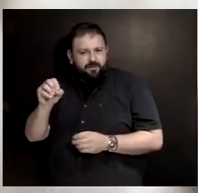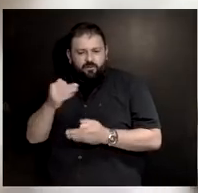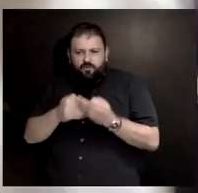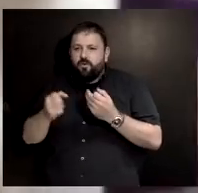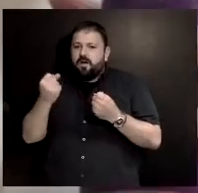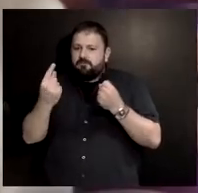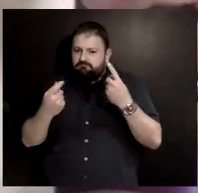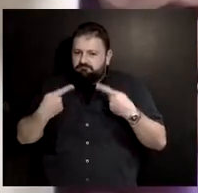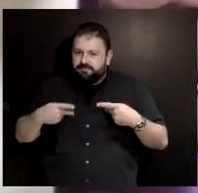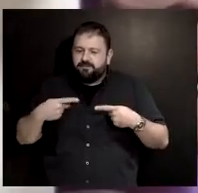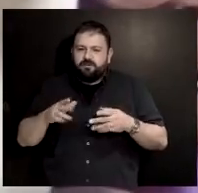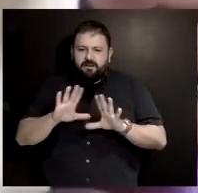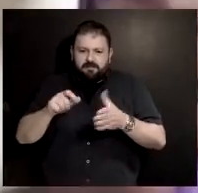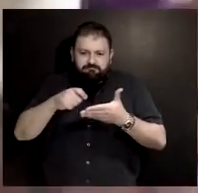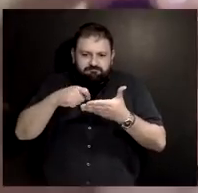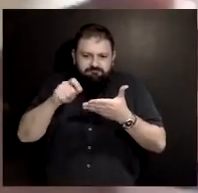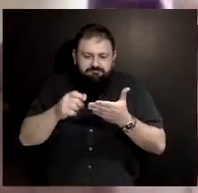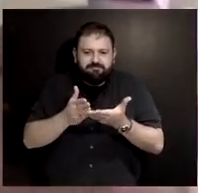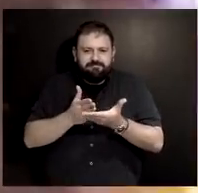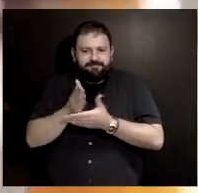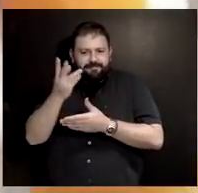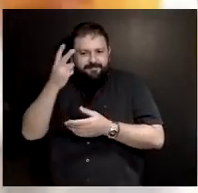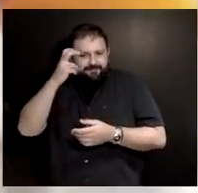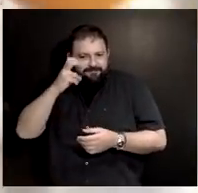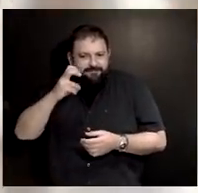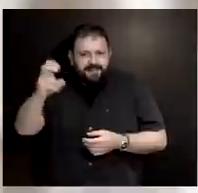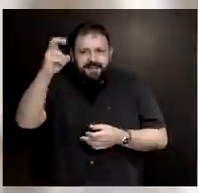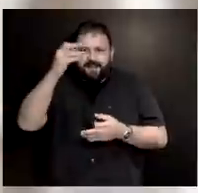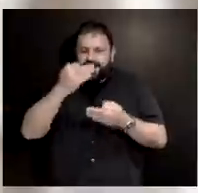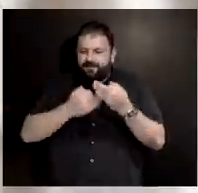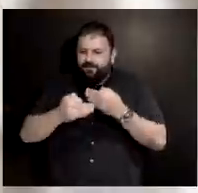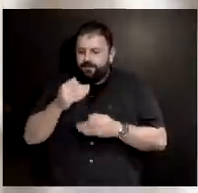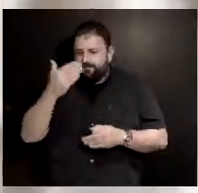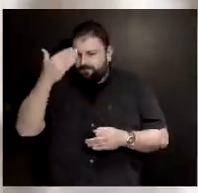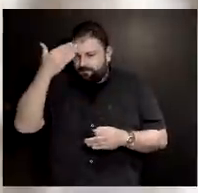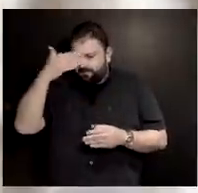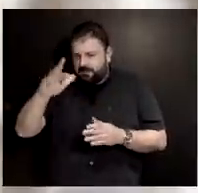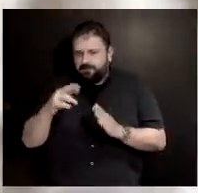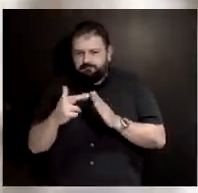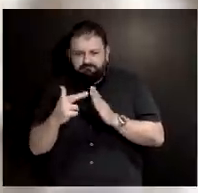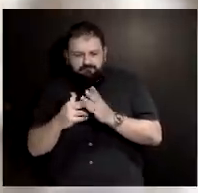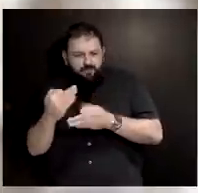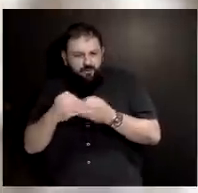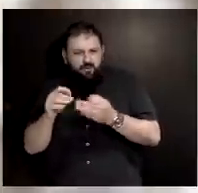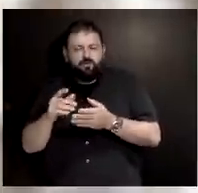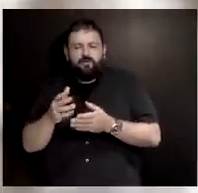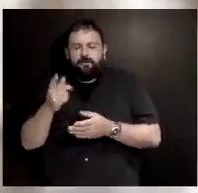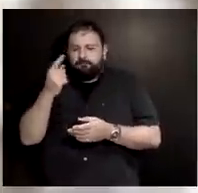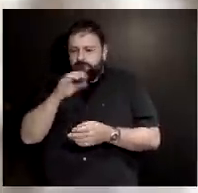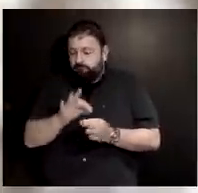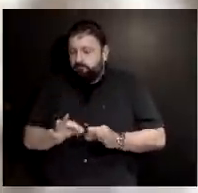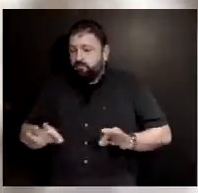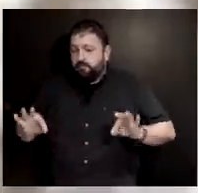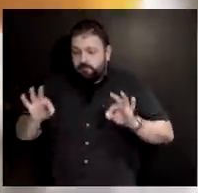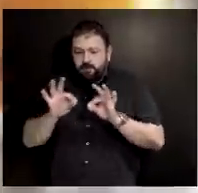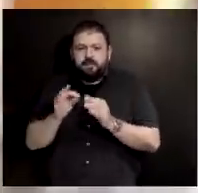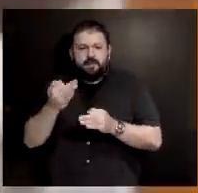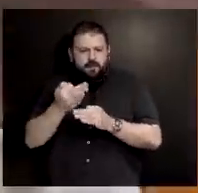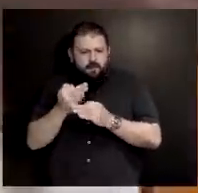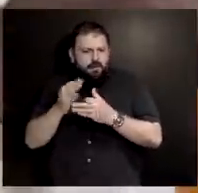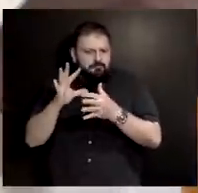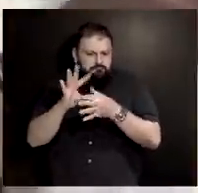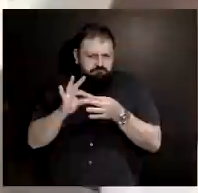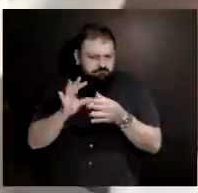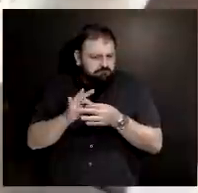calificado, que quieren viajar, porque los protocolos van a ser muy importantes, las capacidades, ahorita los vamos a platicar, van a